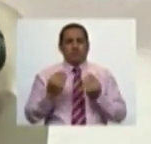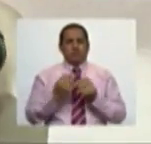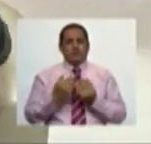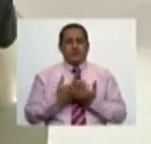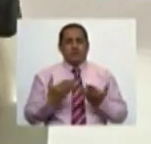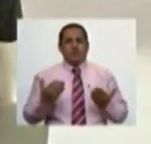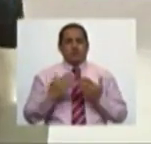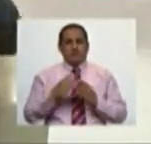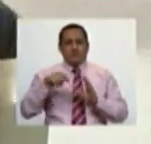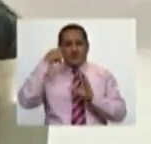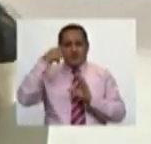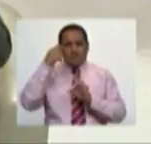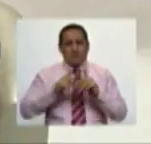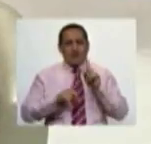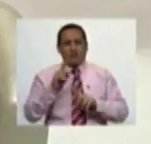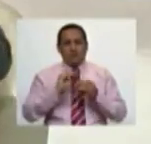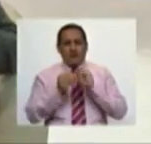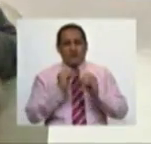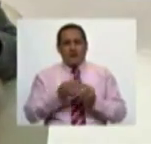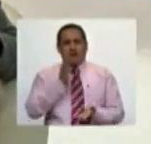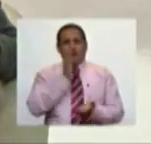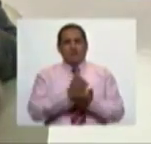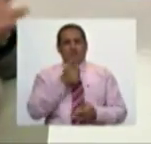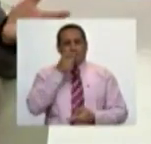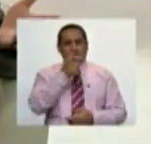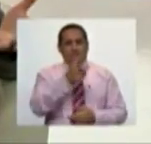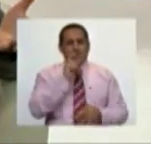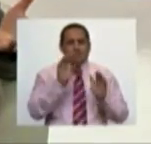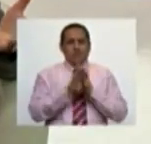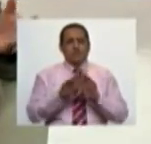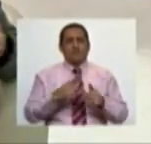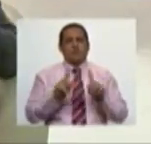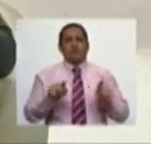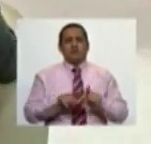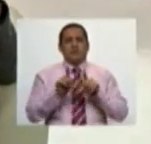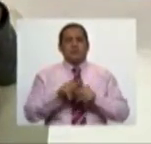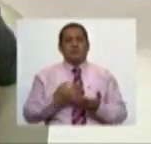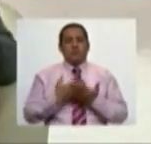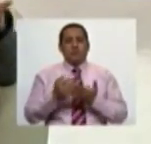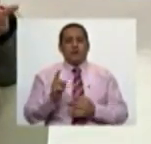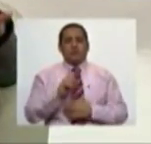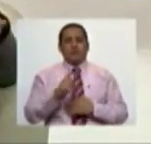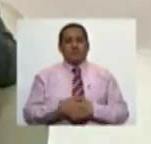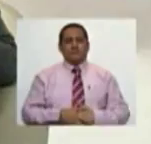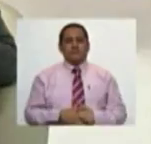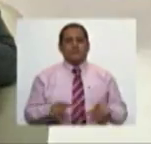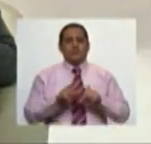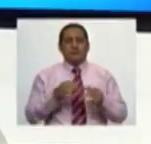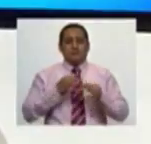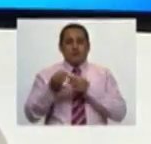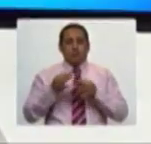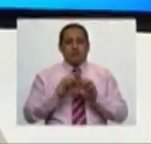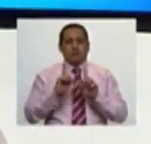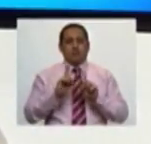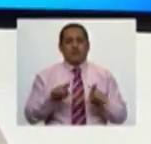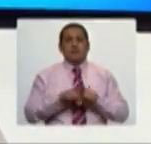tipo de cámaras para hacerle algún tipo de reglaje, ¿no? Que también pudiera ser el caso, pero finalmente se estableció que no. Así es, se